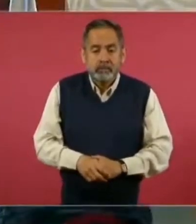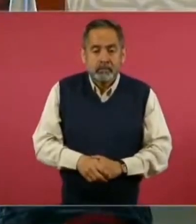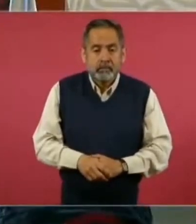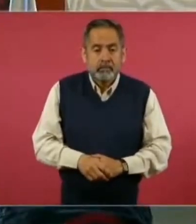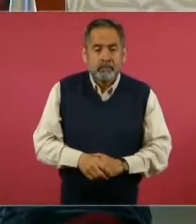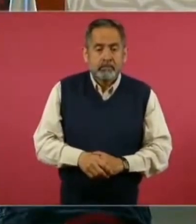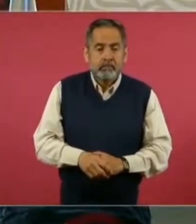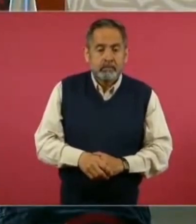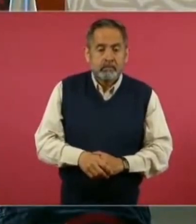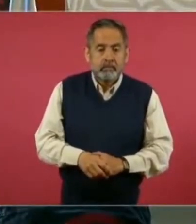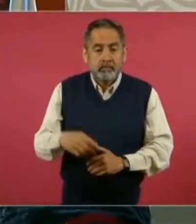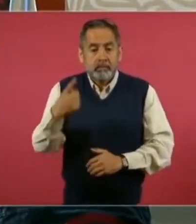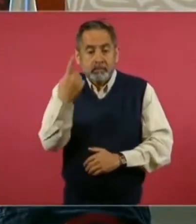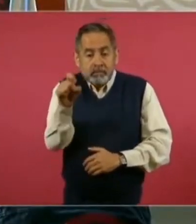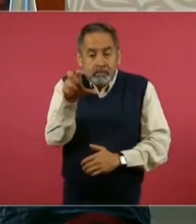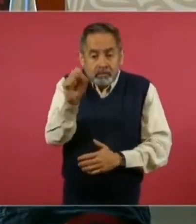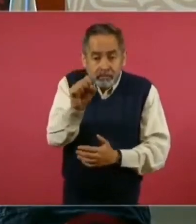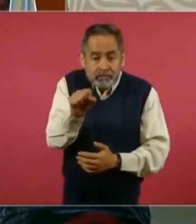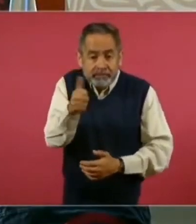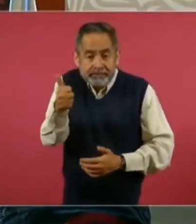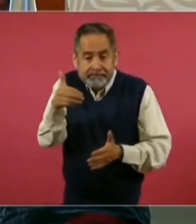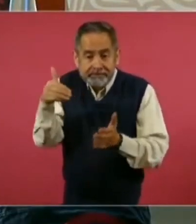no son